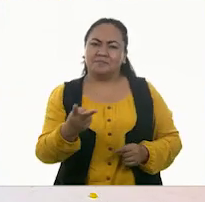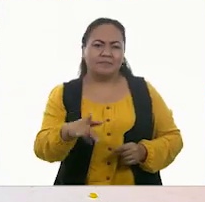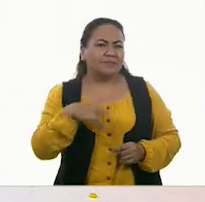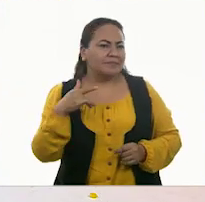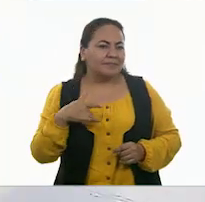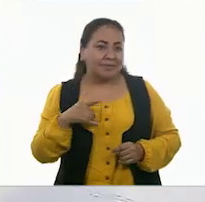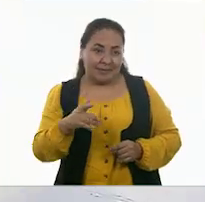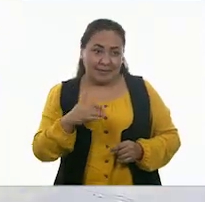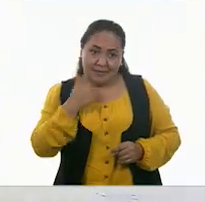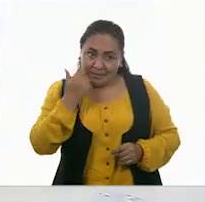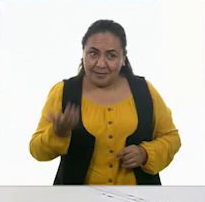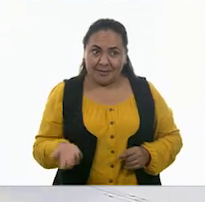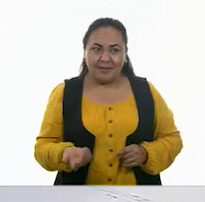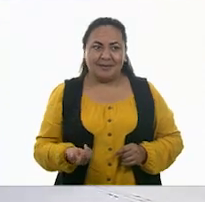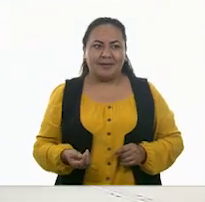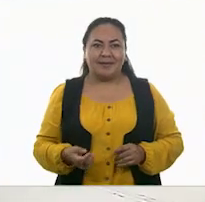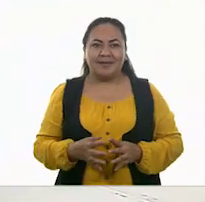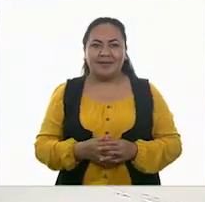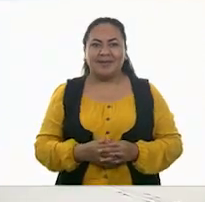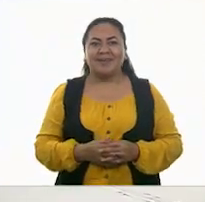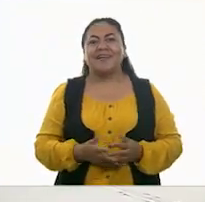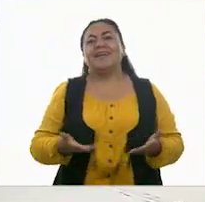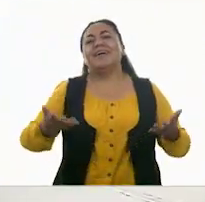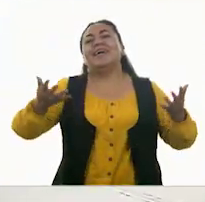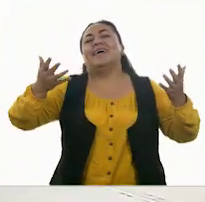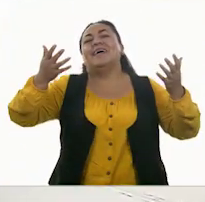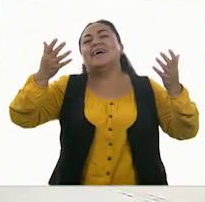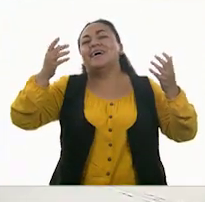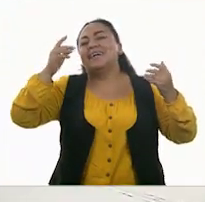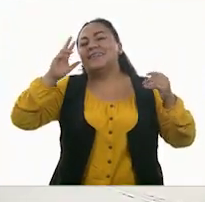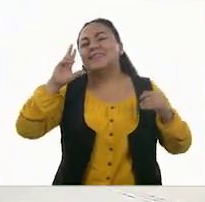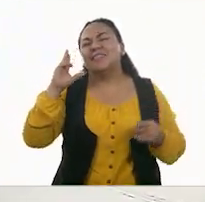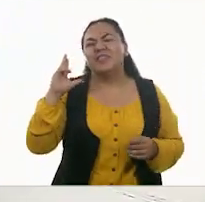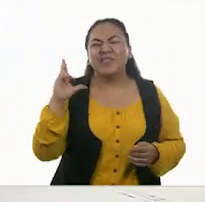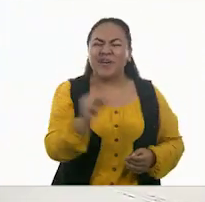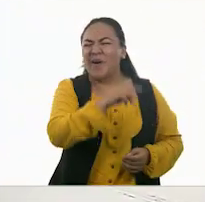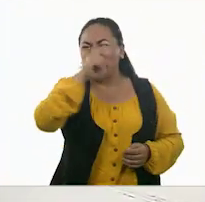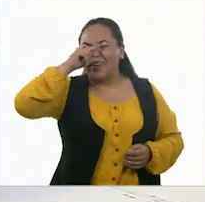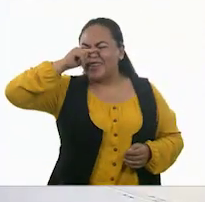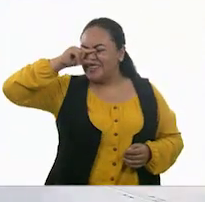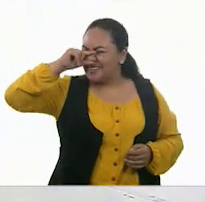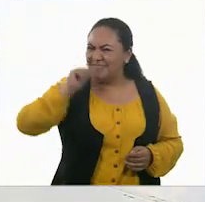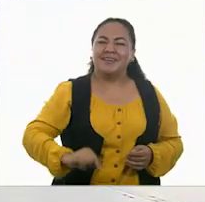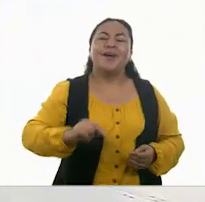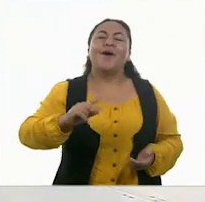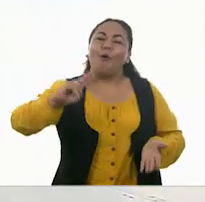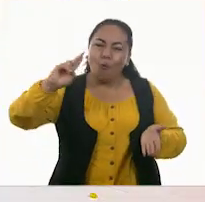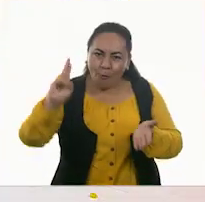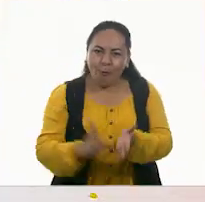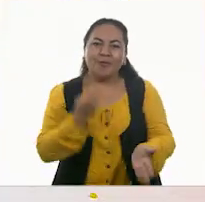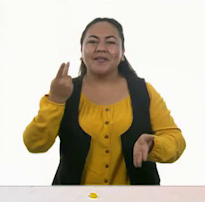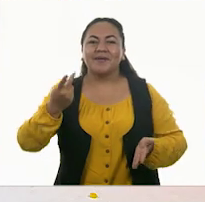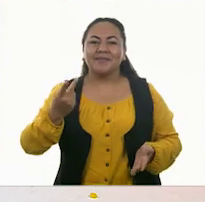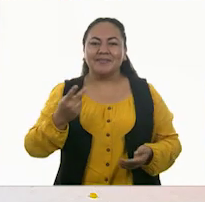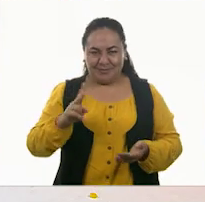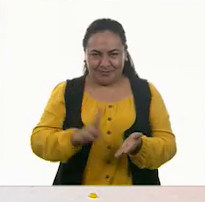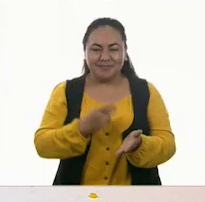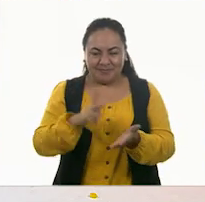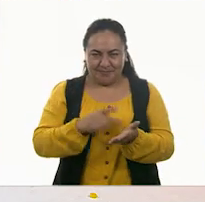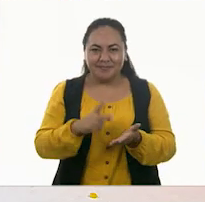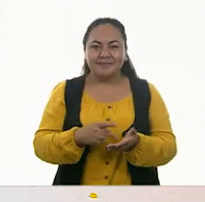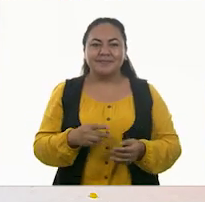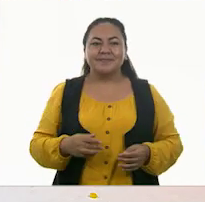Deleítense con este. Venga. ¡Gol! No, no fue gol. No fue gol. Repetimos la acción. Se ve en cámaras, en cámara